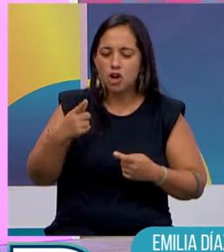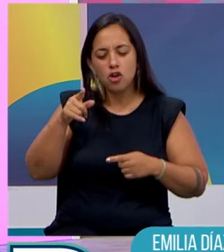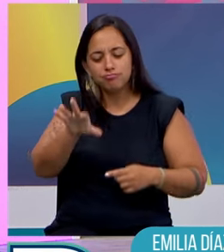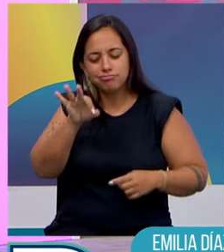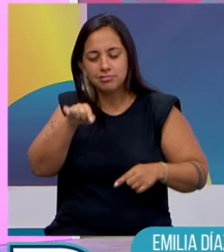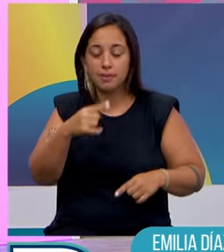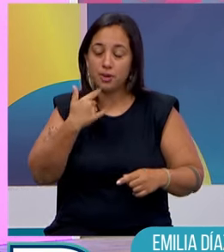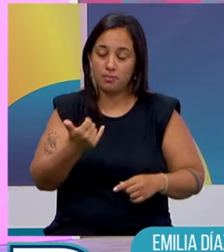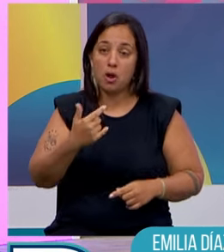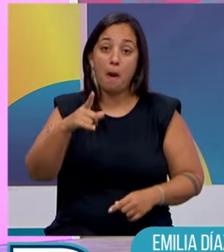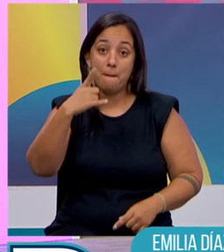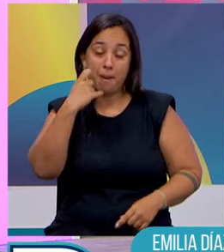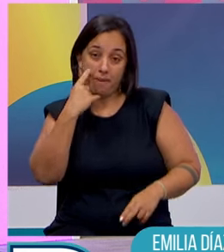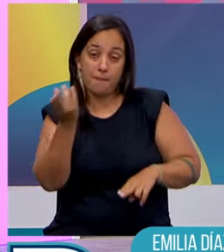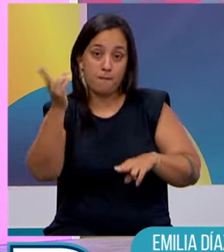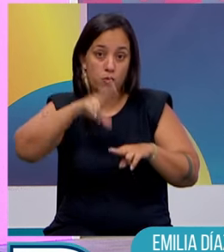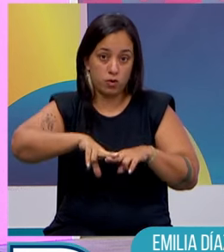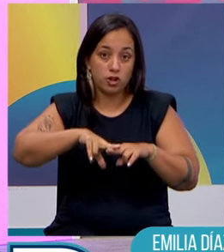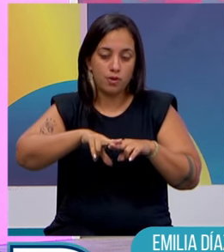muerte de mi papá fue una muerte,